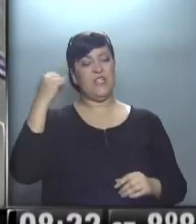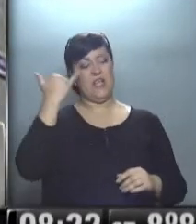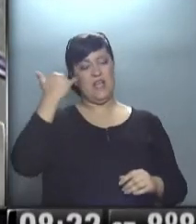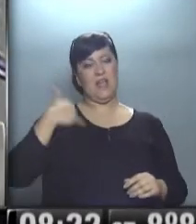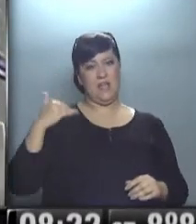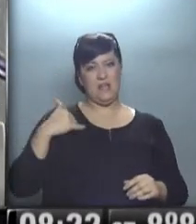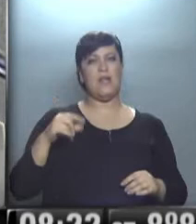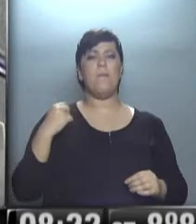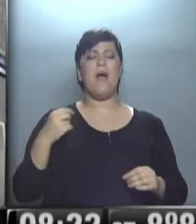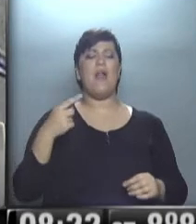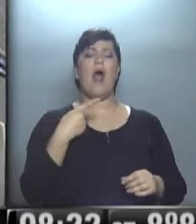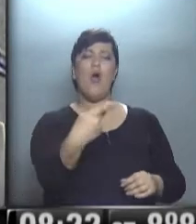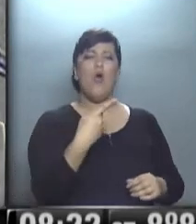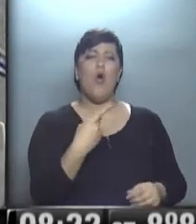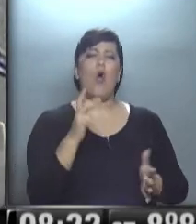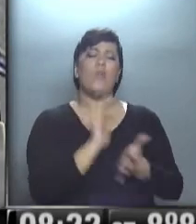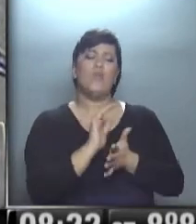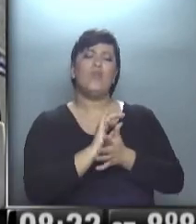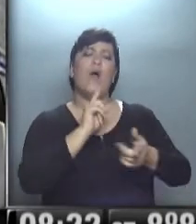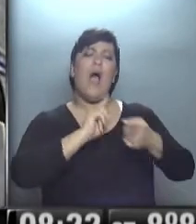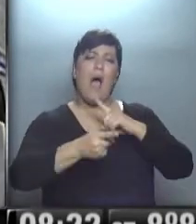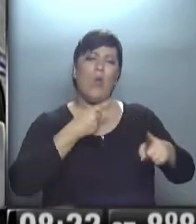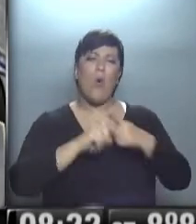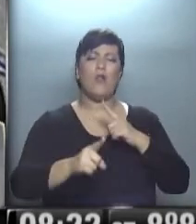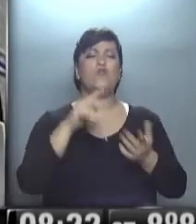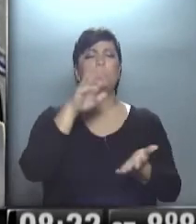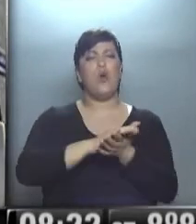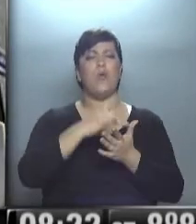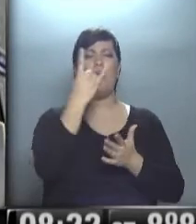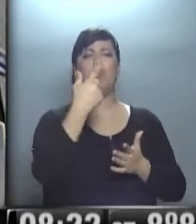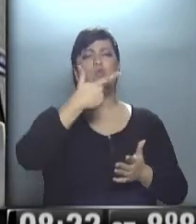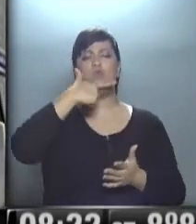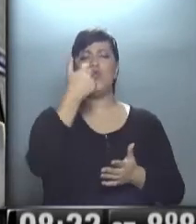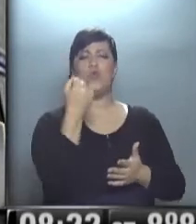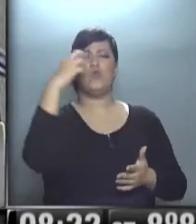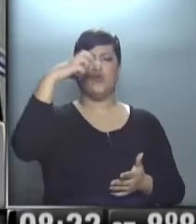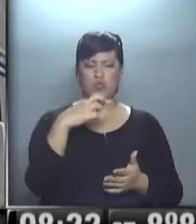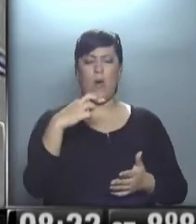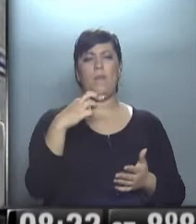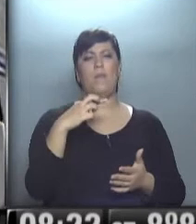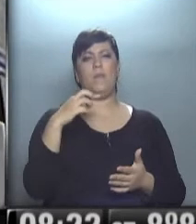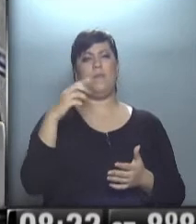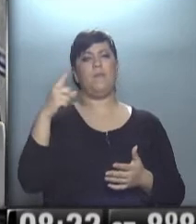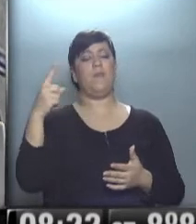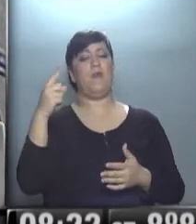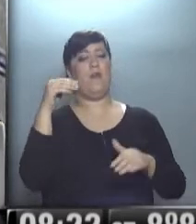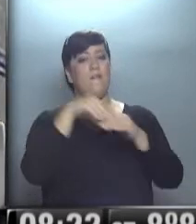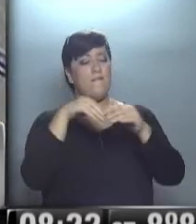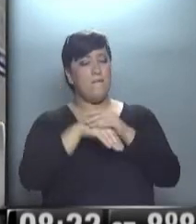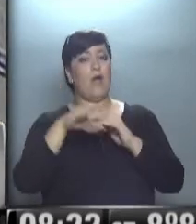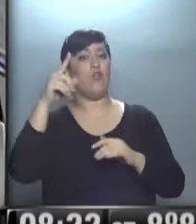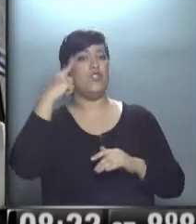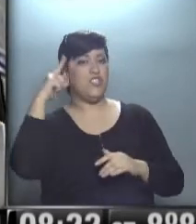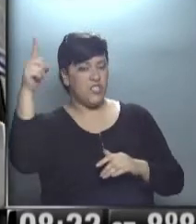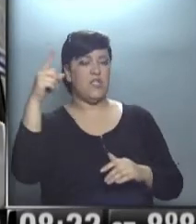un acuerdo de un swap entre banco central de la república popular china y el banco central de la